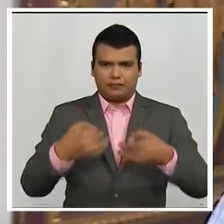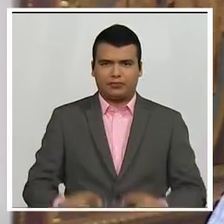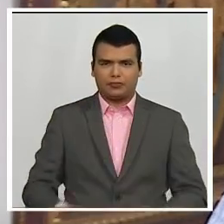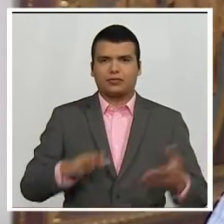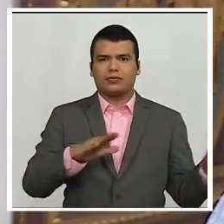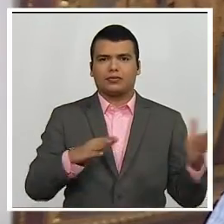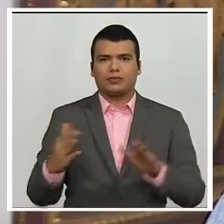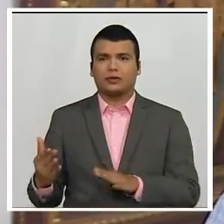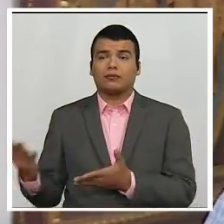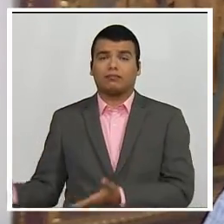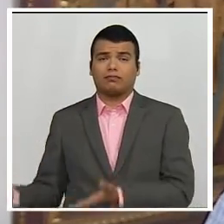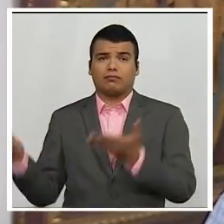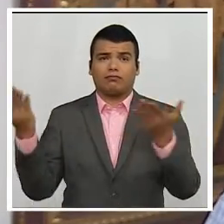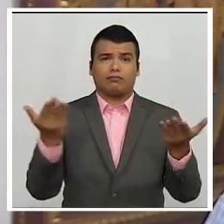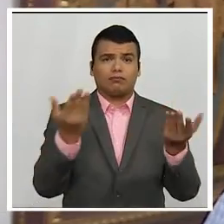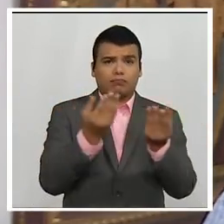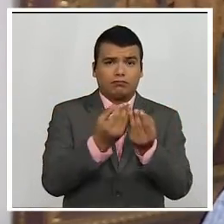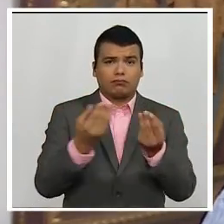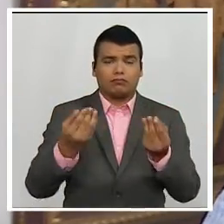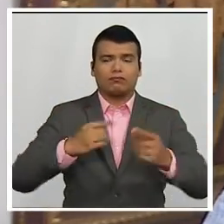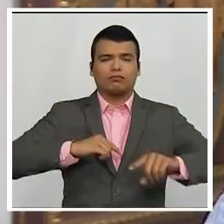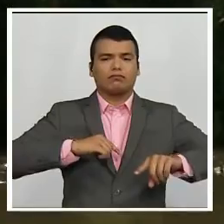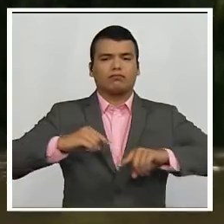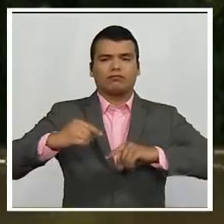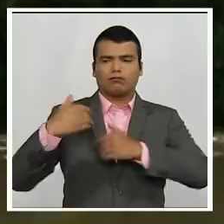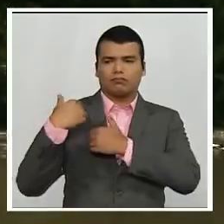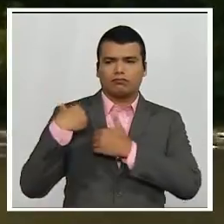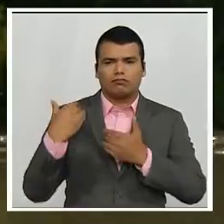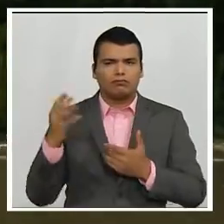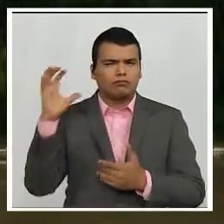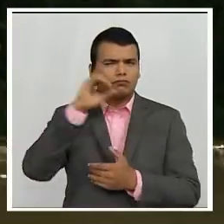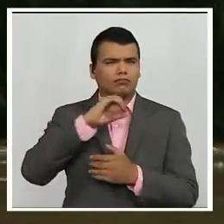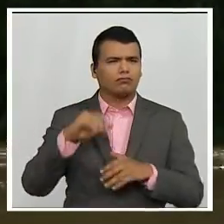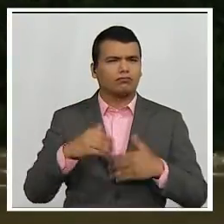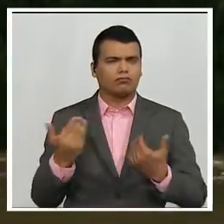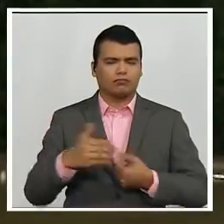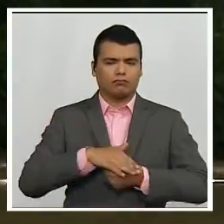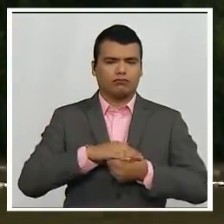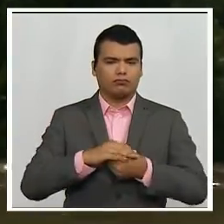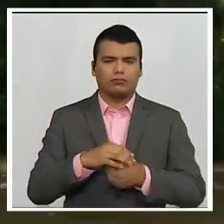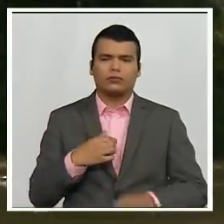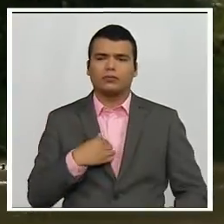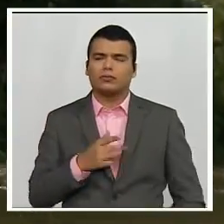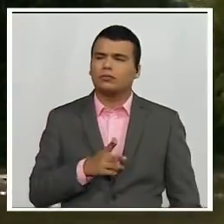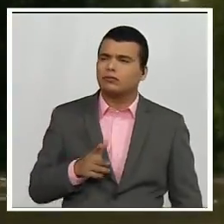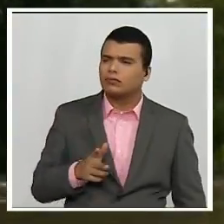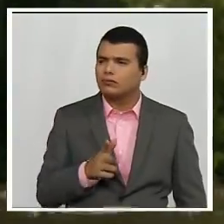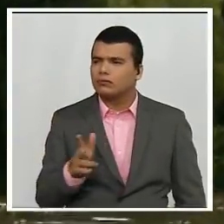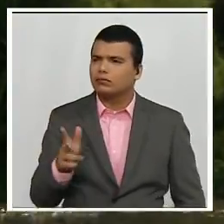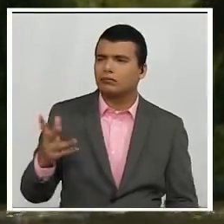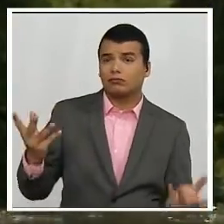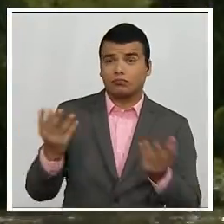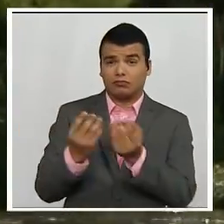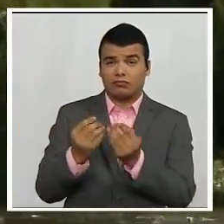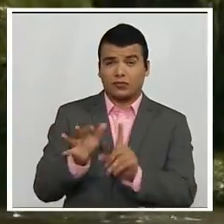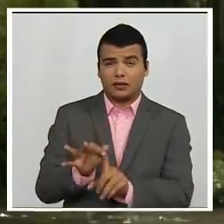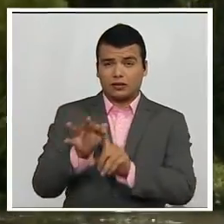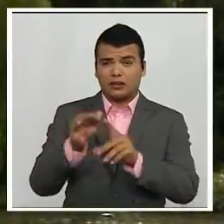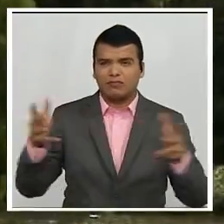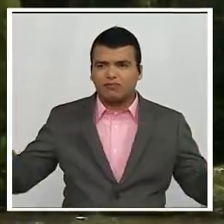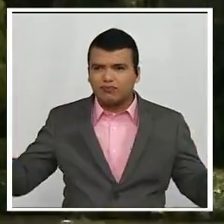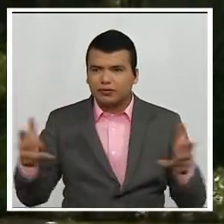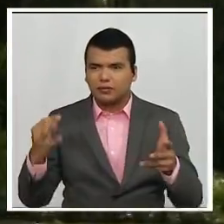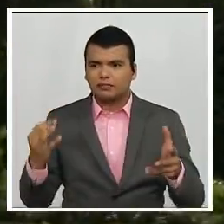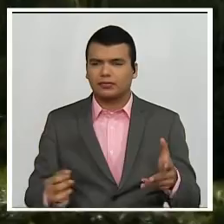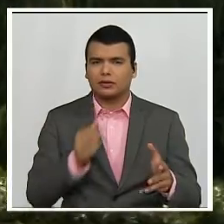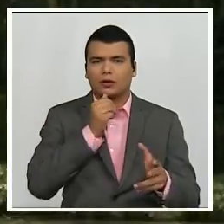disposición de las autoridades competentes para determinar qué fue lo que ocurrió en el recorrido contó con la labor del grupo especial de rescate y salvamento acuático